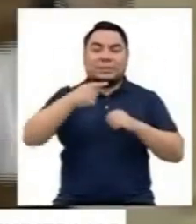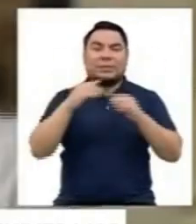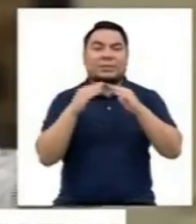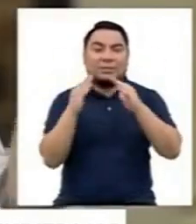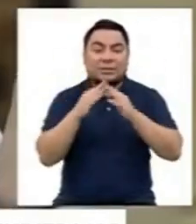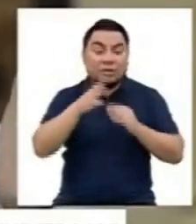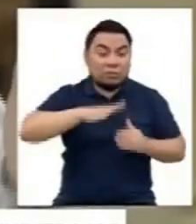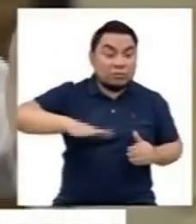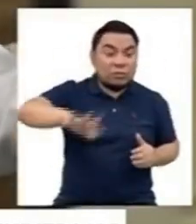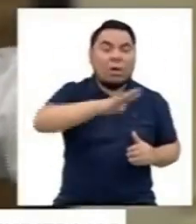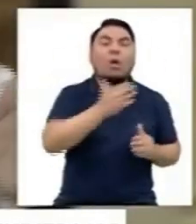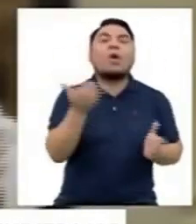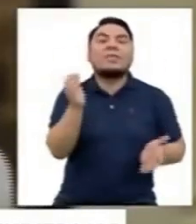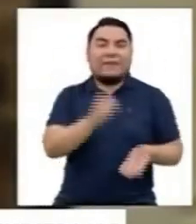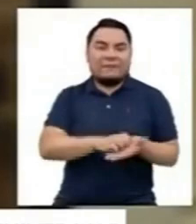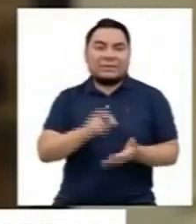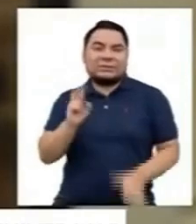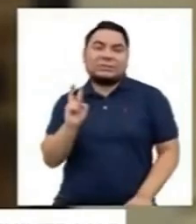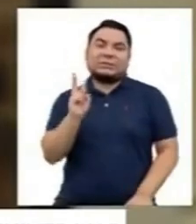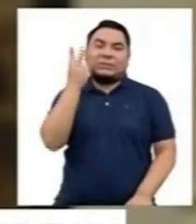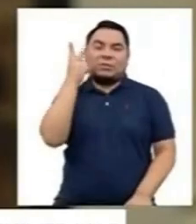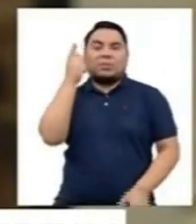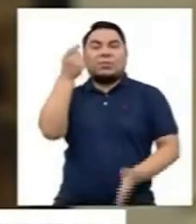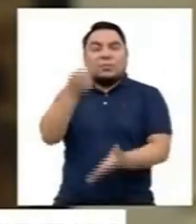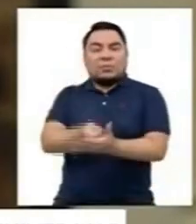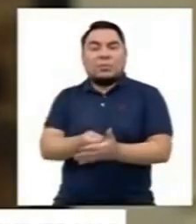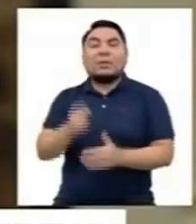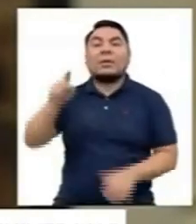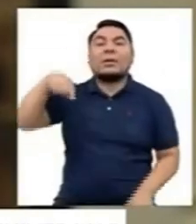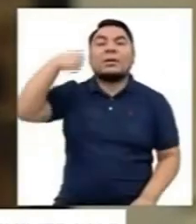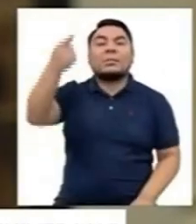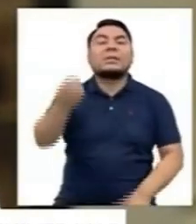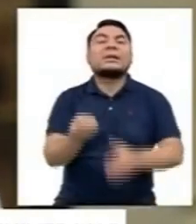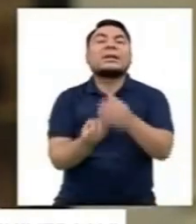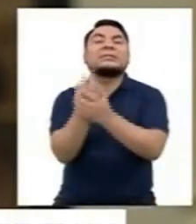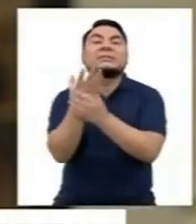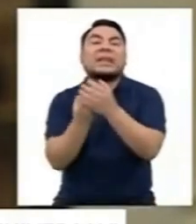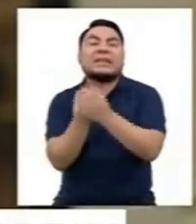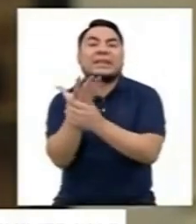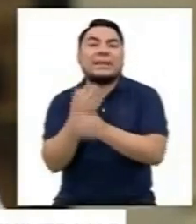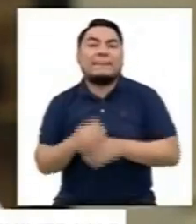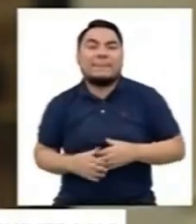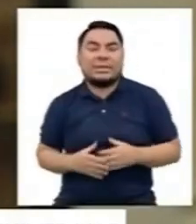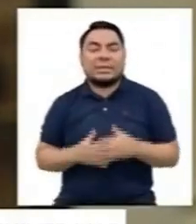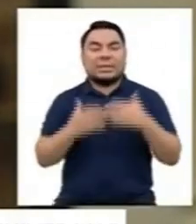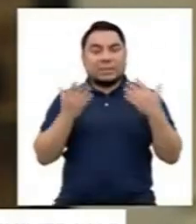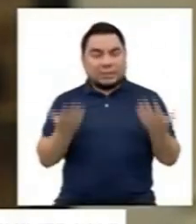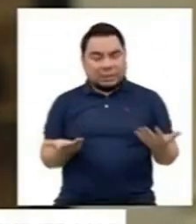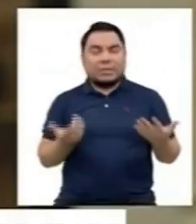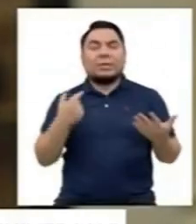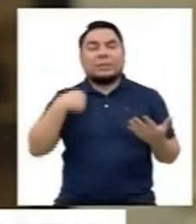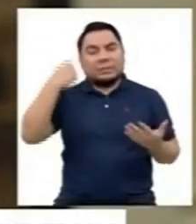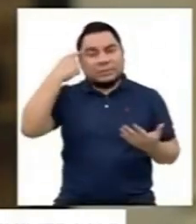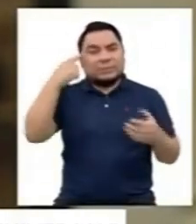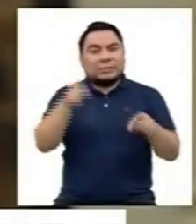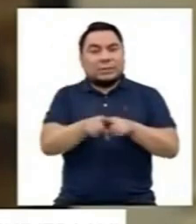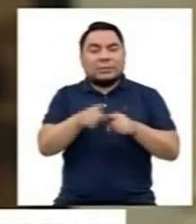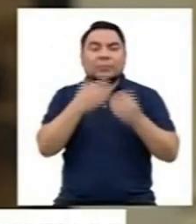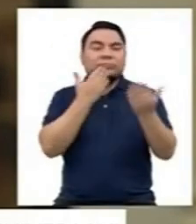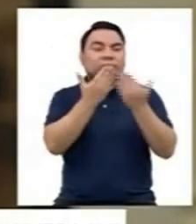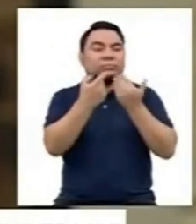laboratorio propio hecho en Perú para tratar de disponer una vacuna peruana y que atienda para los años